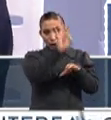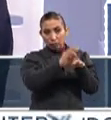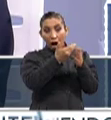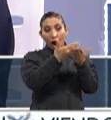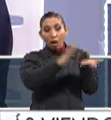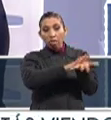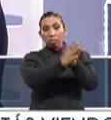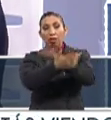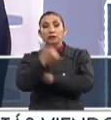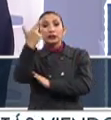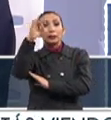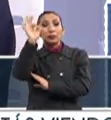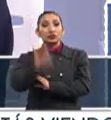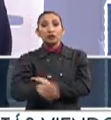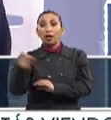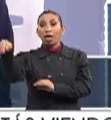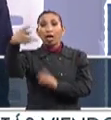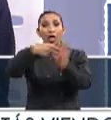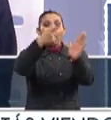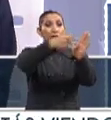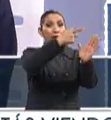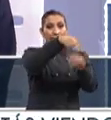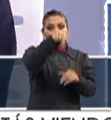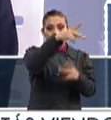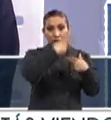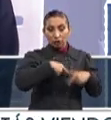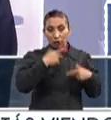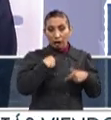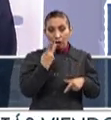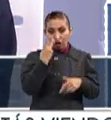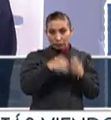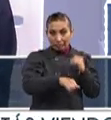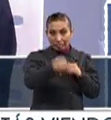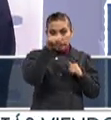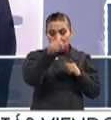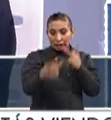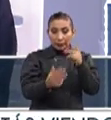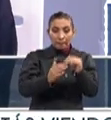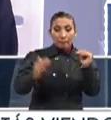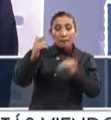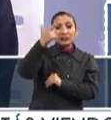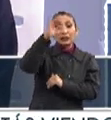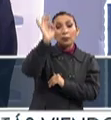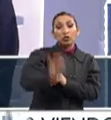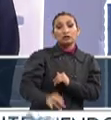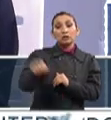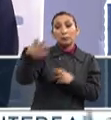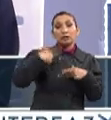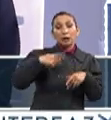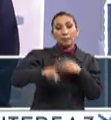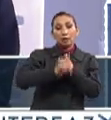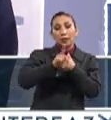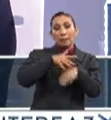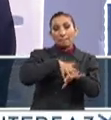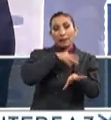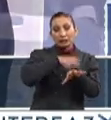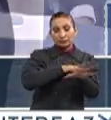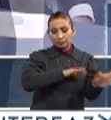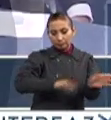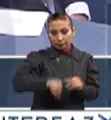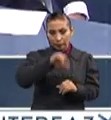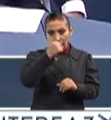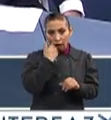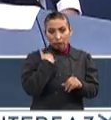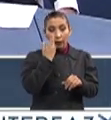y ahorita está en 7%. En la encuesta del 2016 ya subió a 7%. La aparición